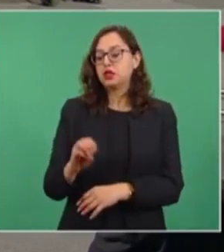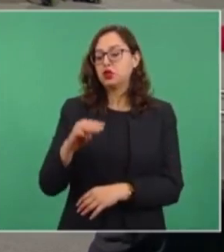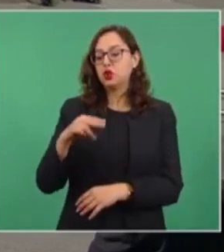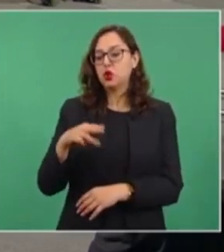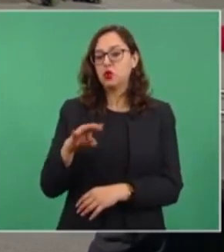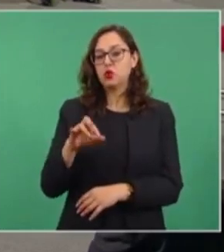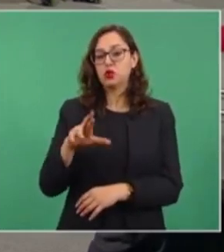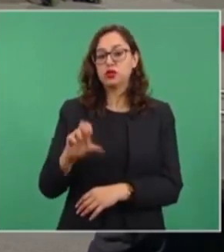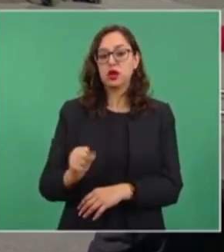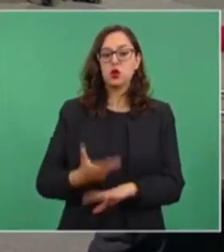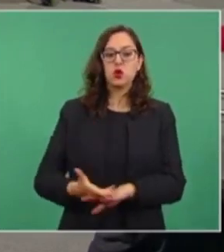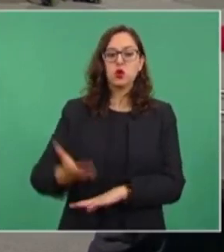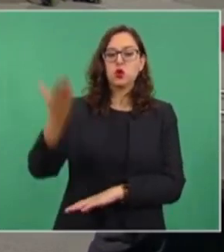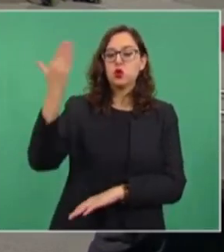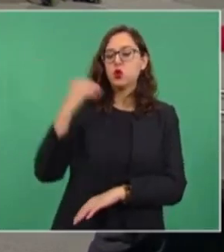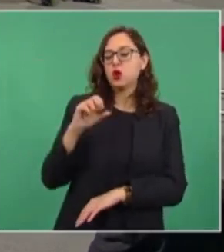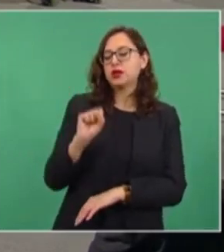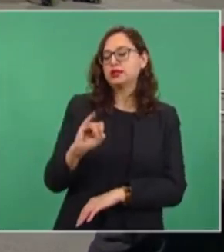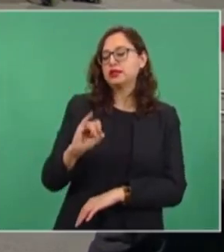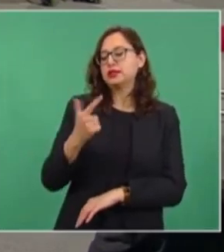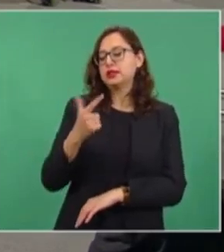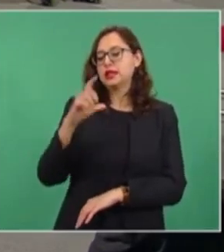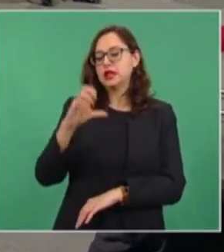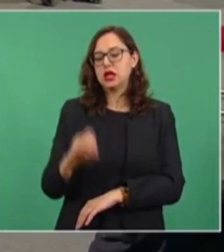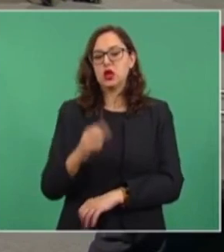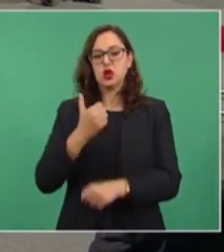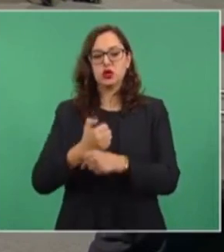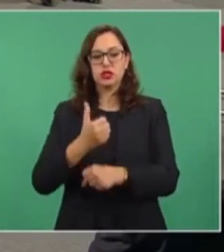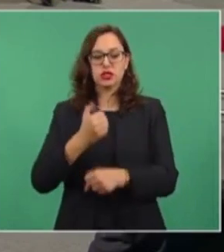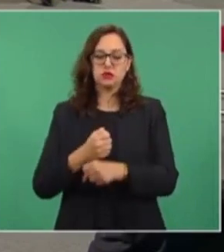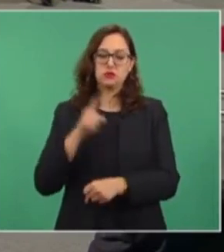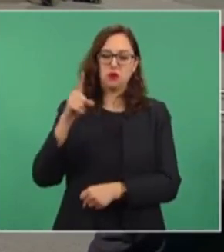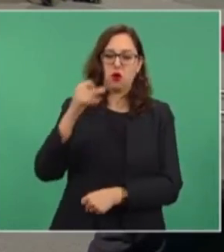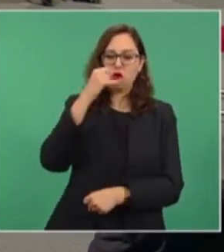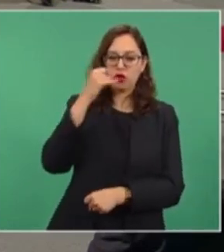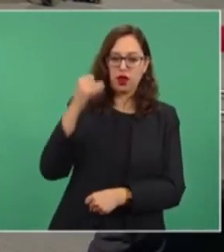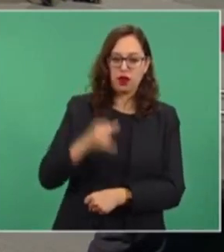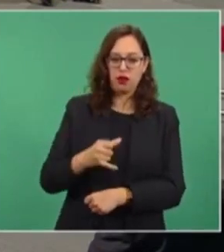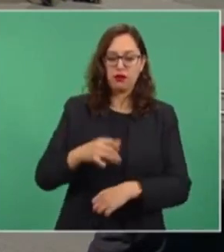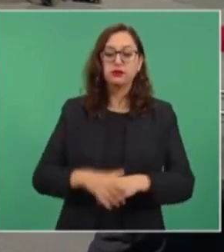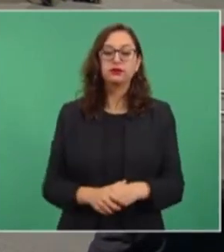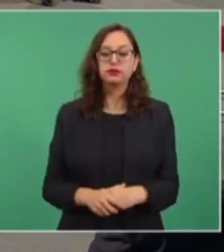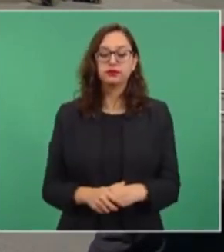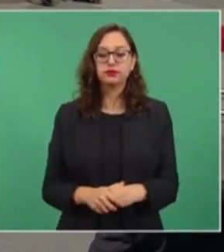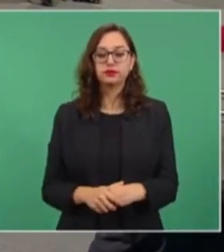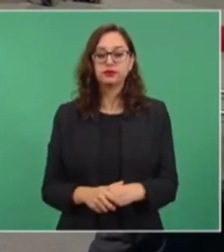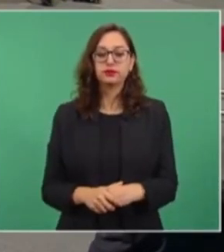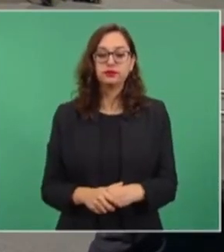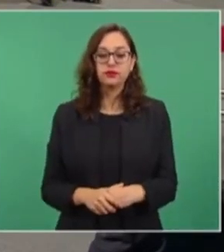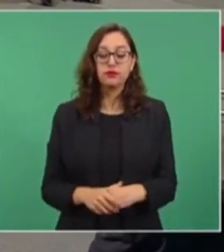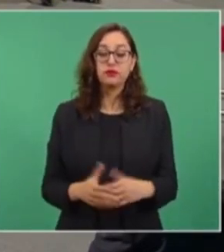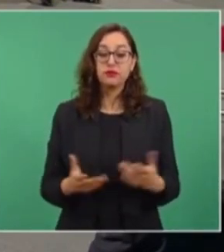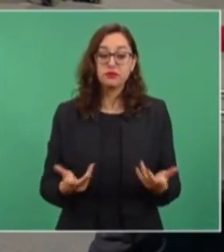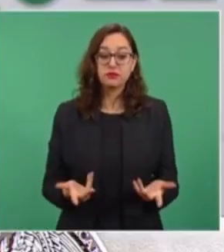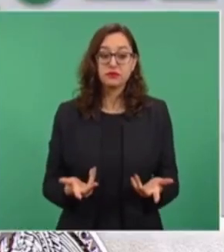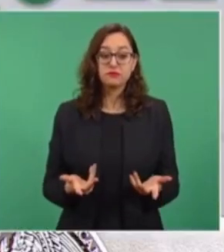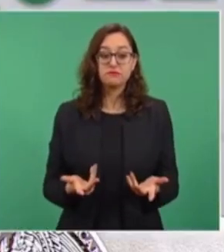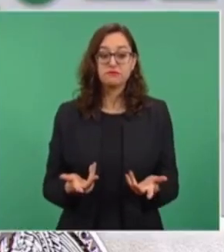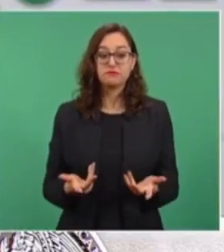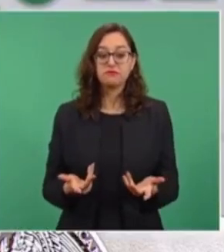siglo VI en la abadía de Montecassino, Italia, ora et